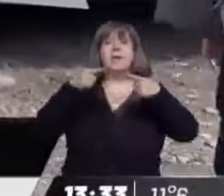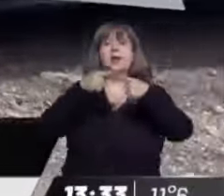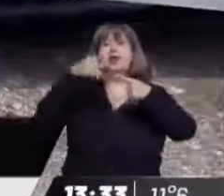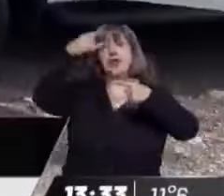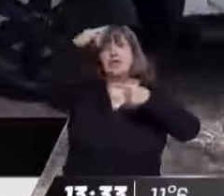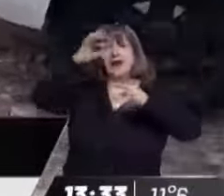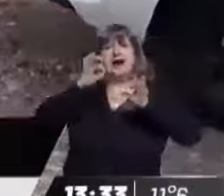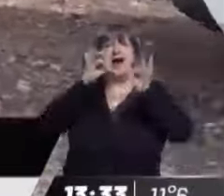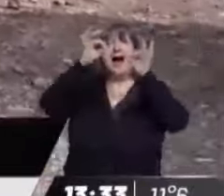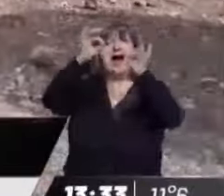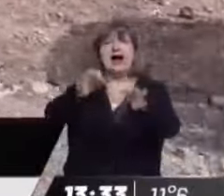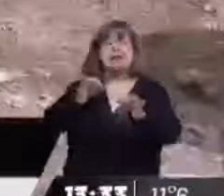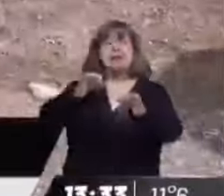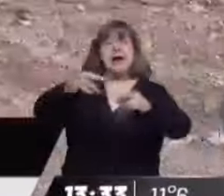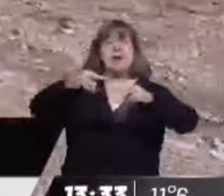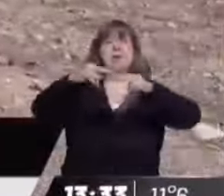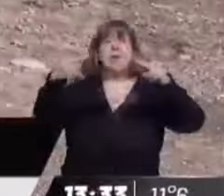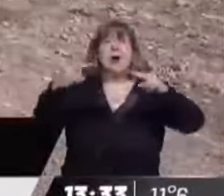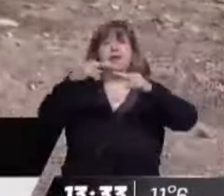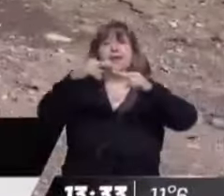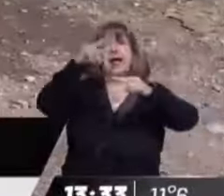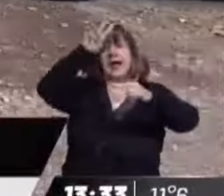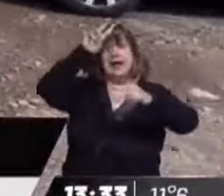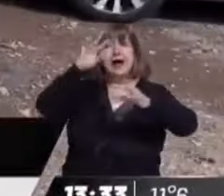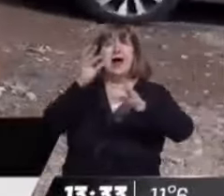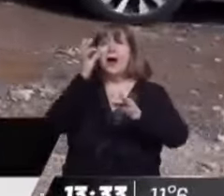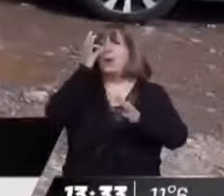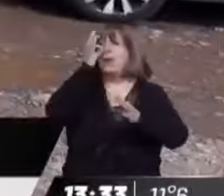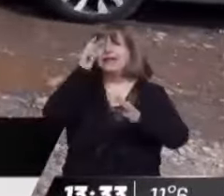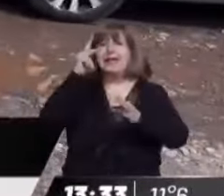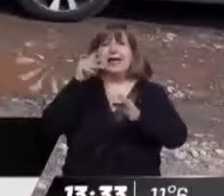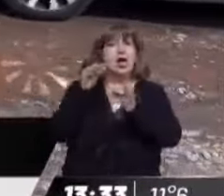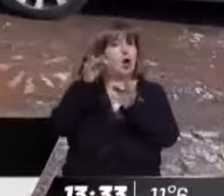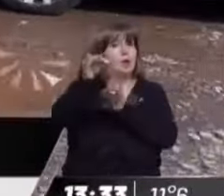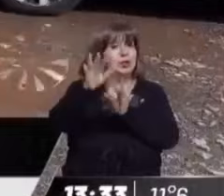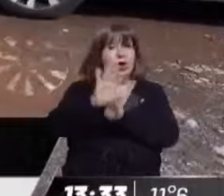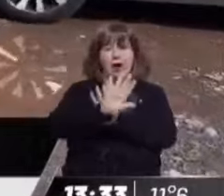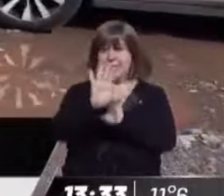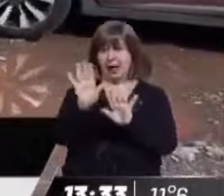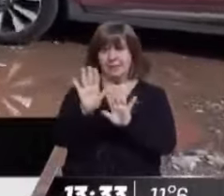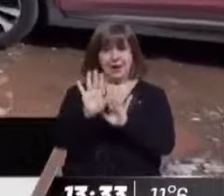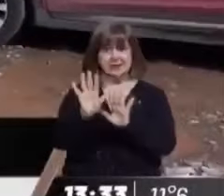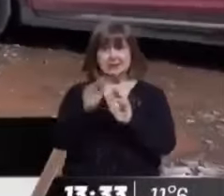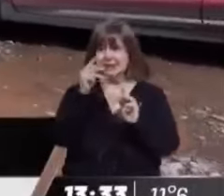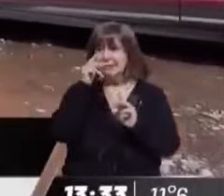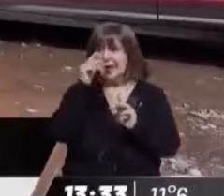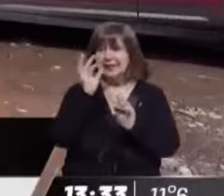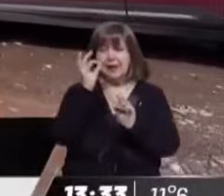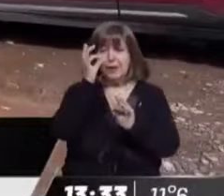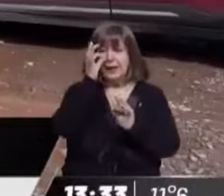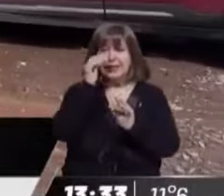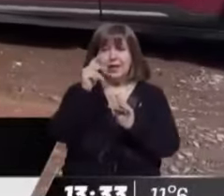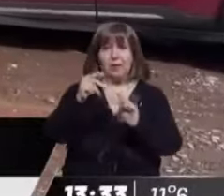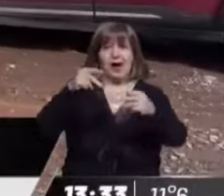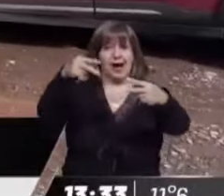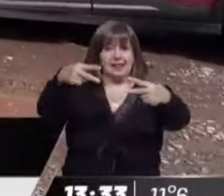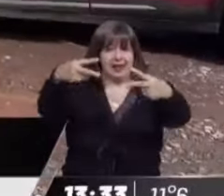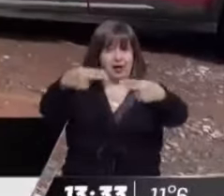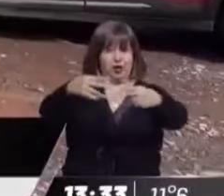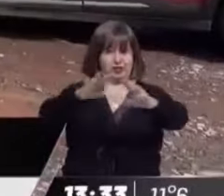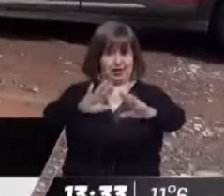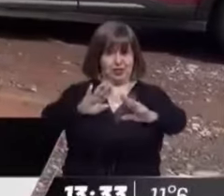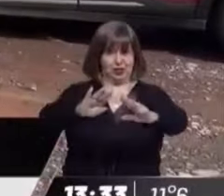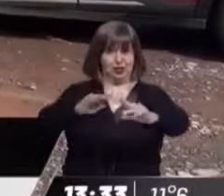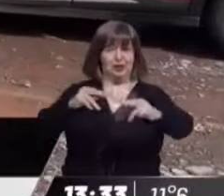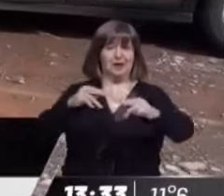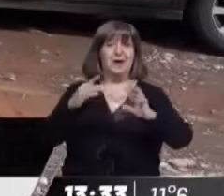vaca hasta puente de inca 20 km más y empiezan a subir los Mirta iba a traer suerte el 7 el mediodía y avanza